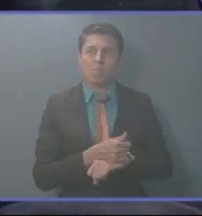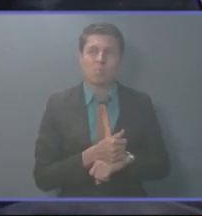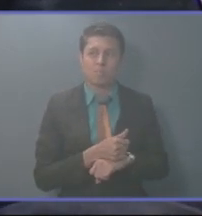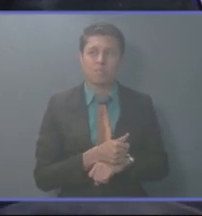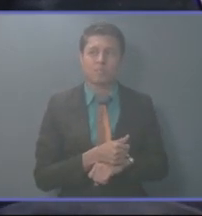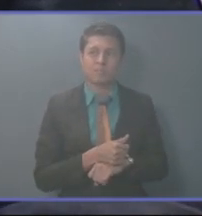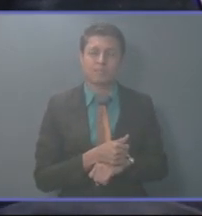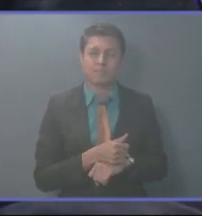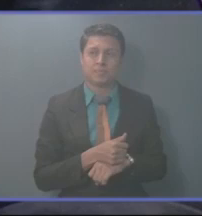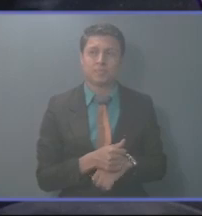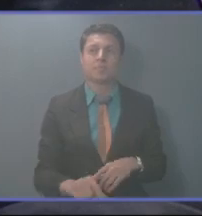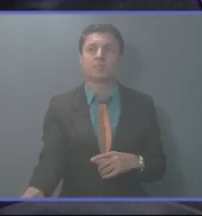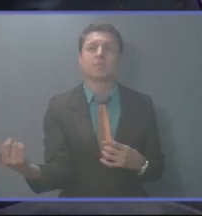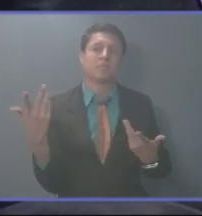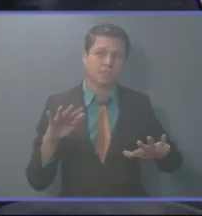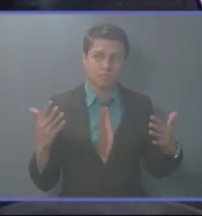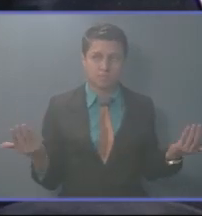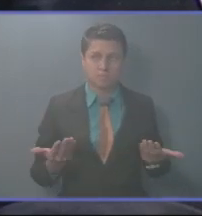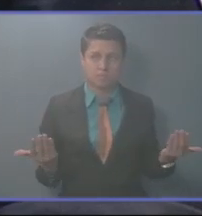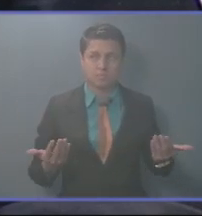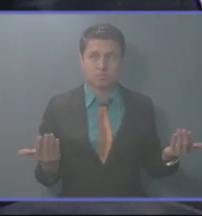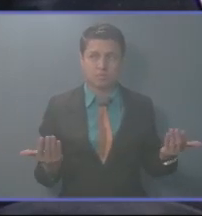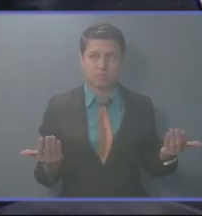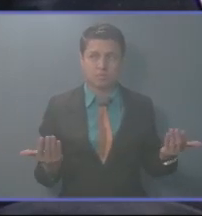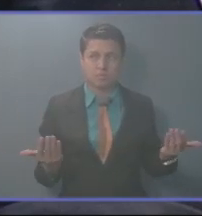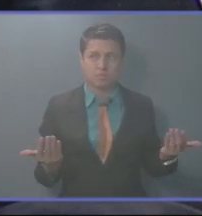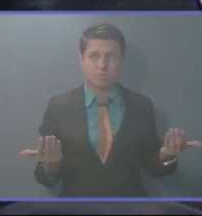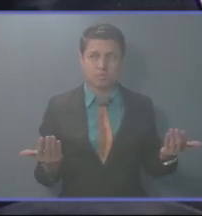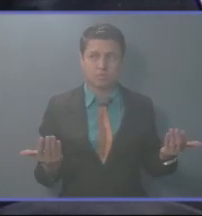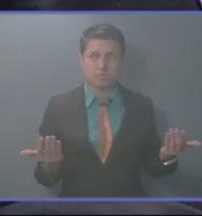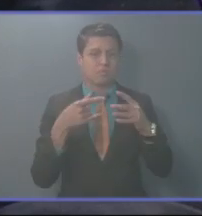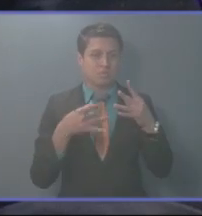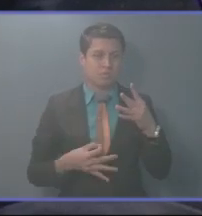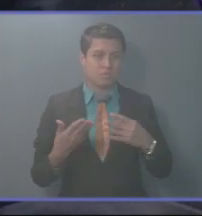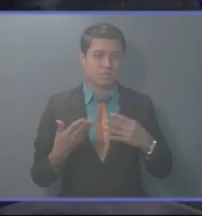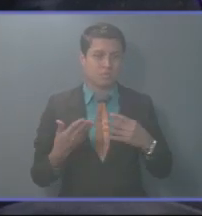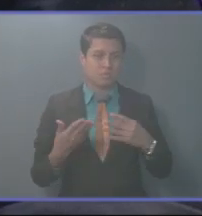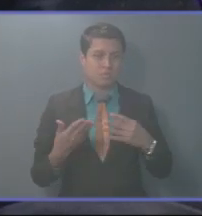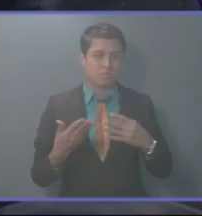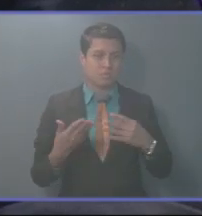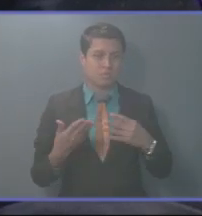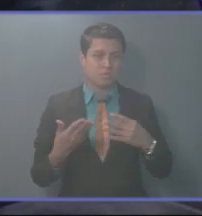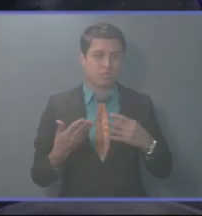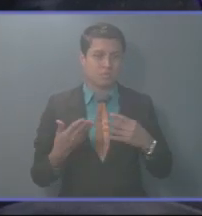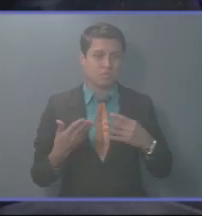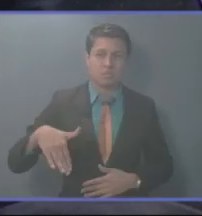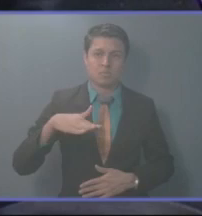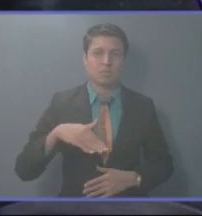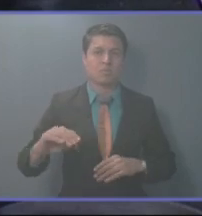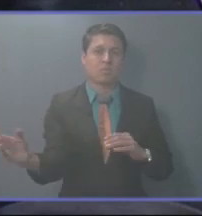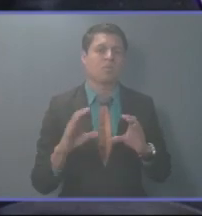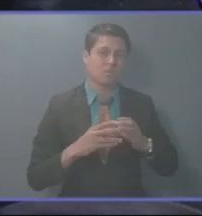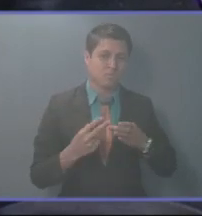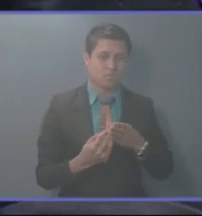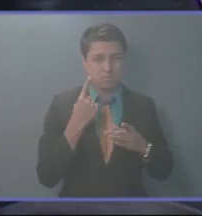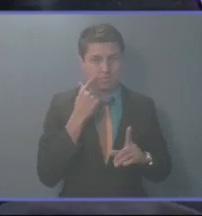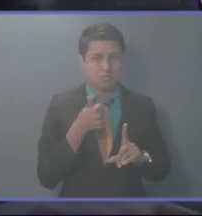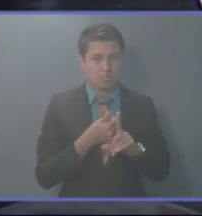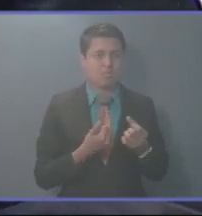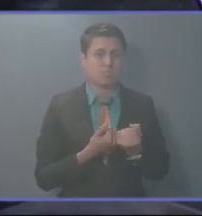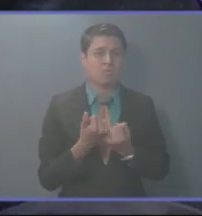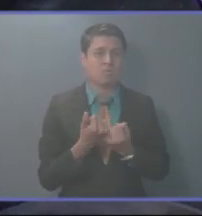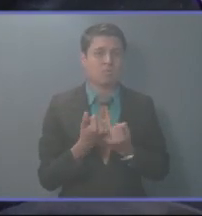lesa humanidad y crímenes de guerra cometidos, tal y como se define en esta ley, independientemente del sector al que hubiesen pertenecido sus